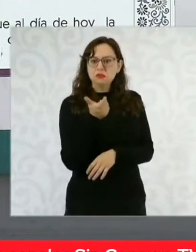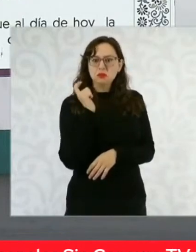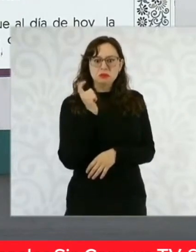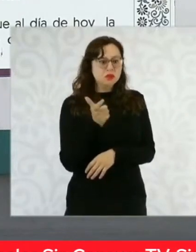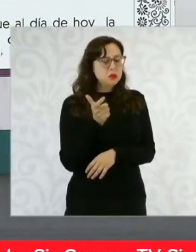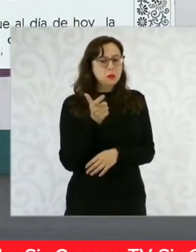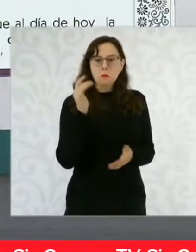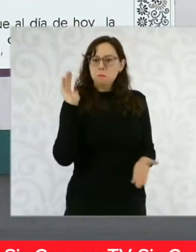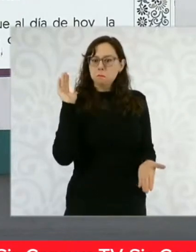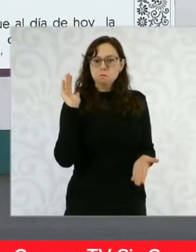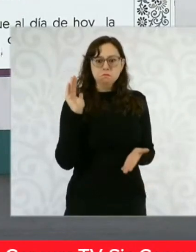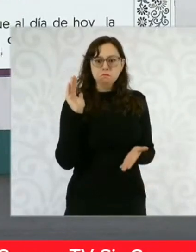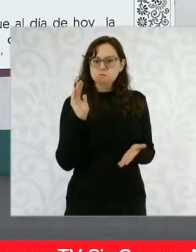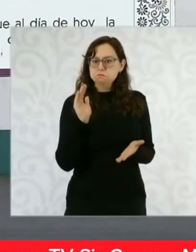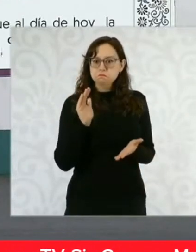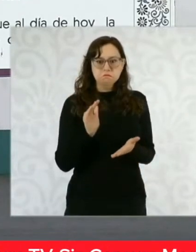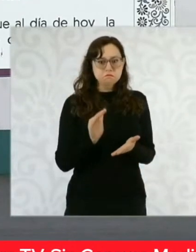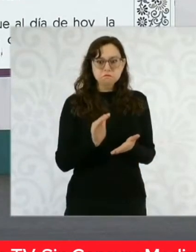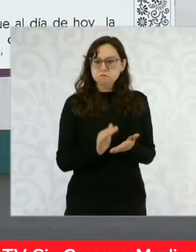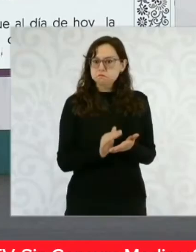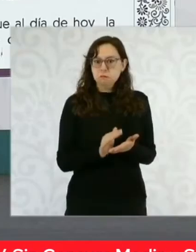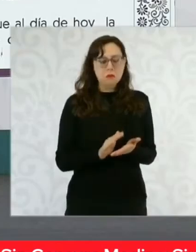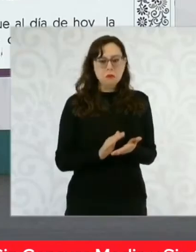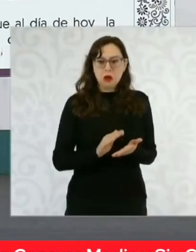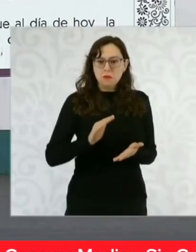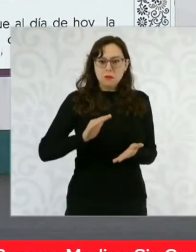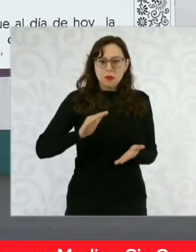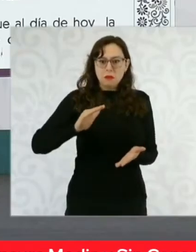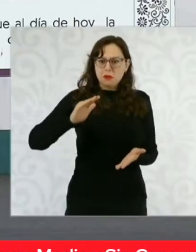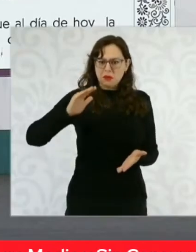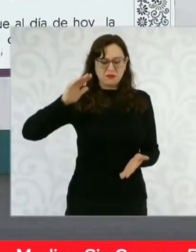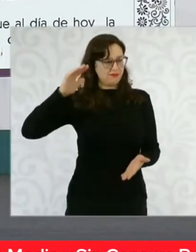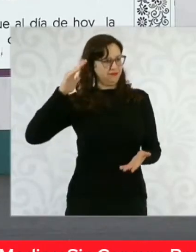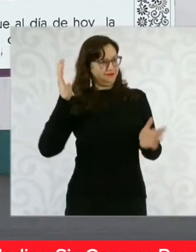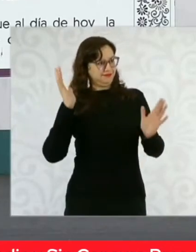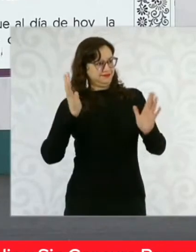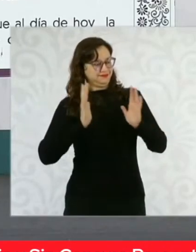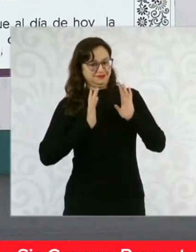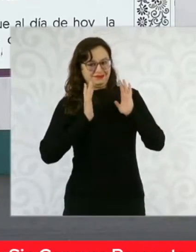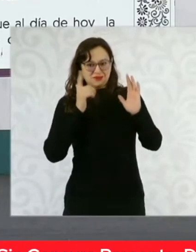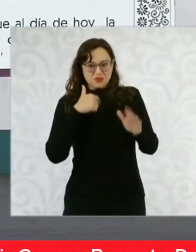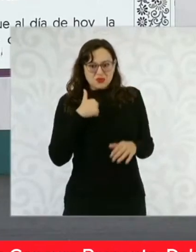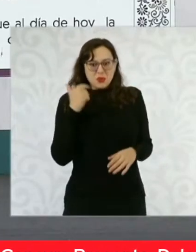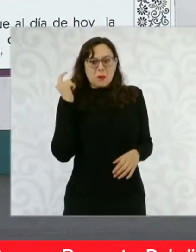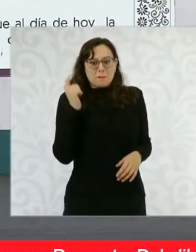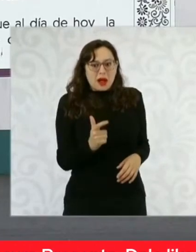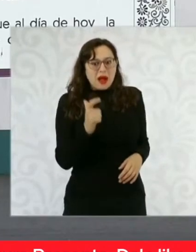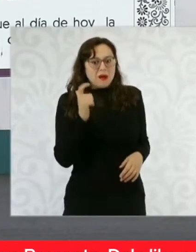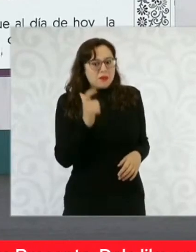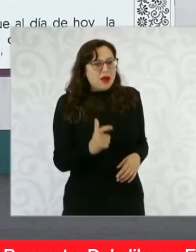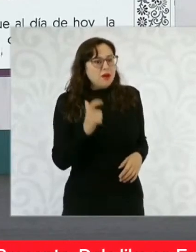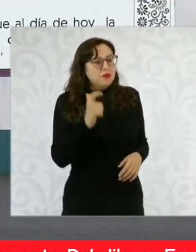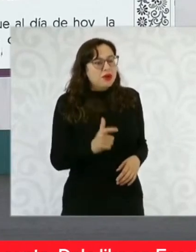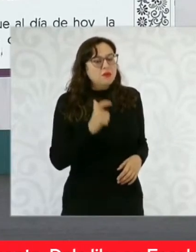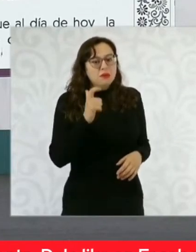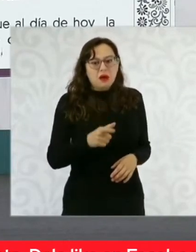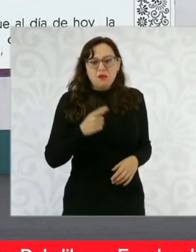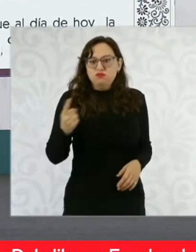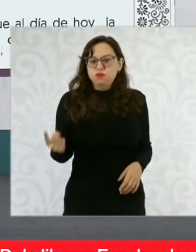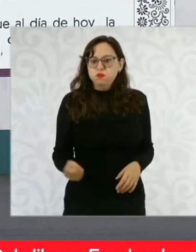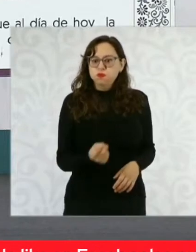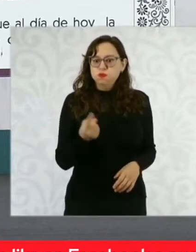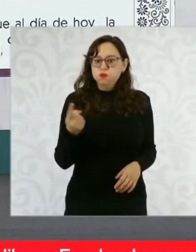lejos de bajar, subían los créditos. Esto los convertía en créditos impagables.